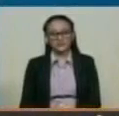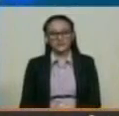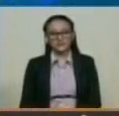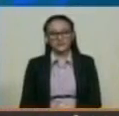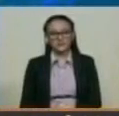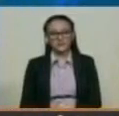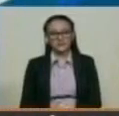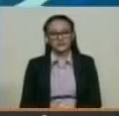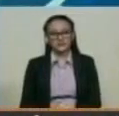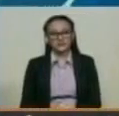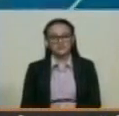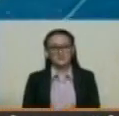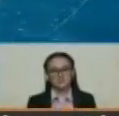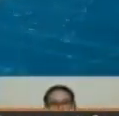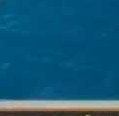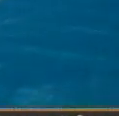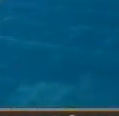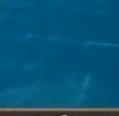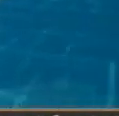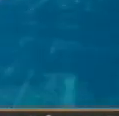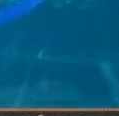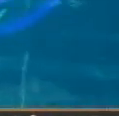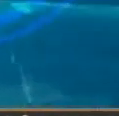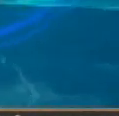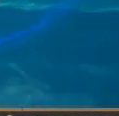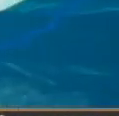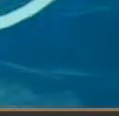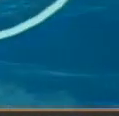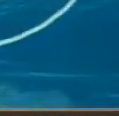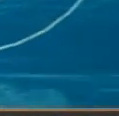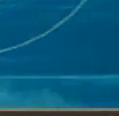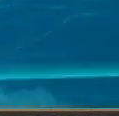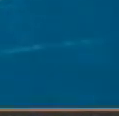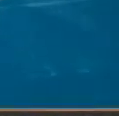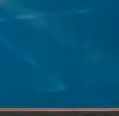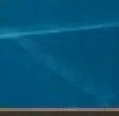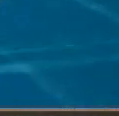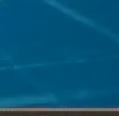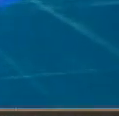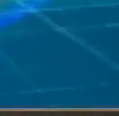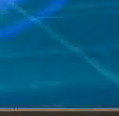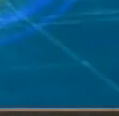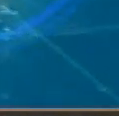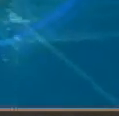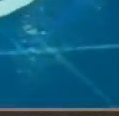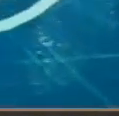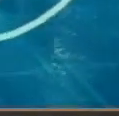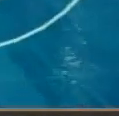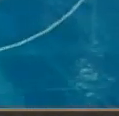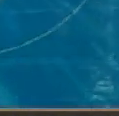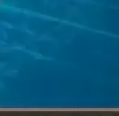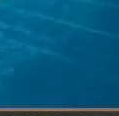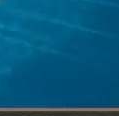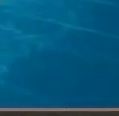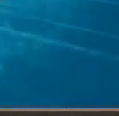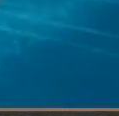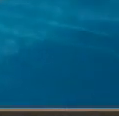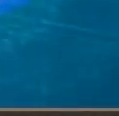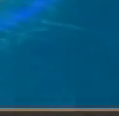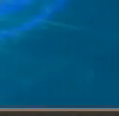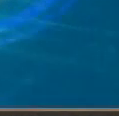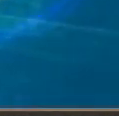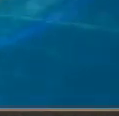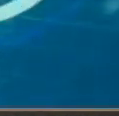nuestros funcionarios han recogido en el lugar de los hechos, apenas conocimos la noticia, es que el